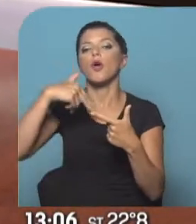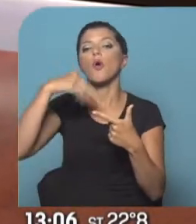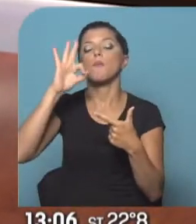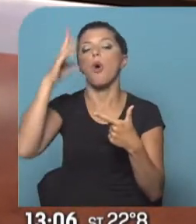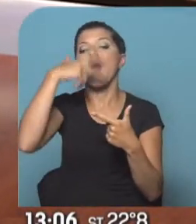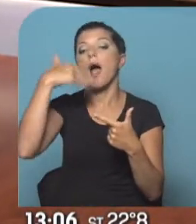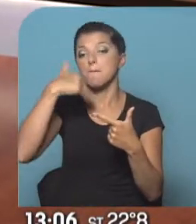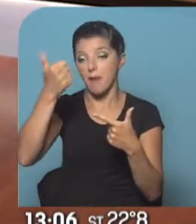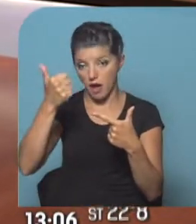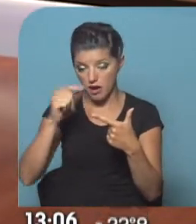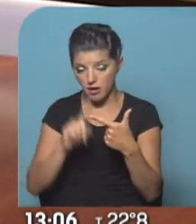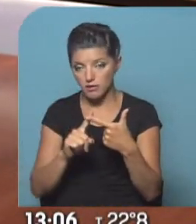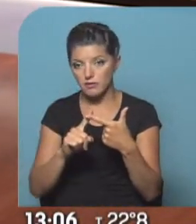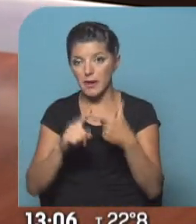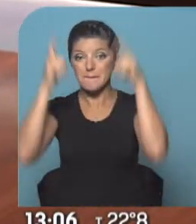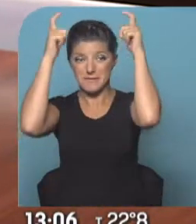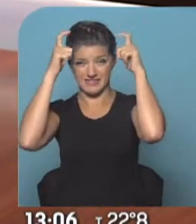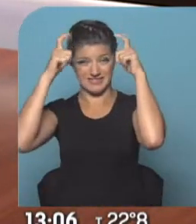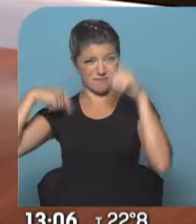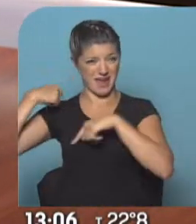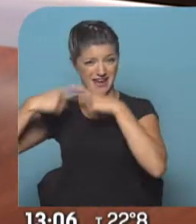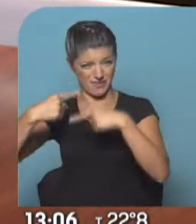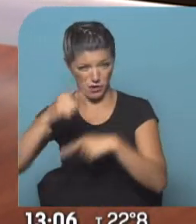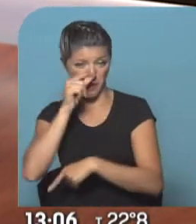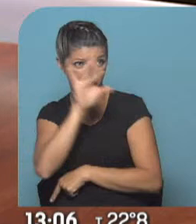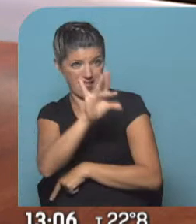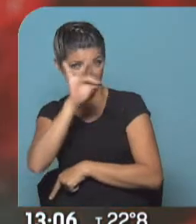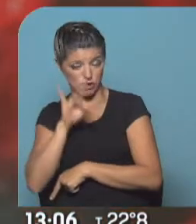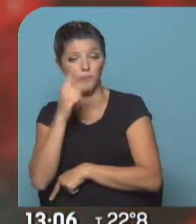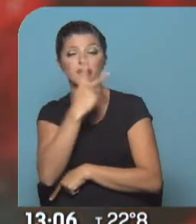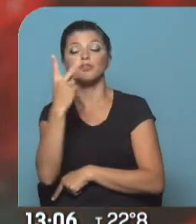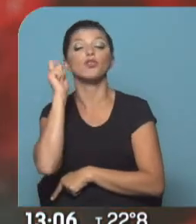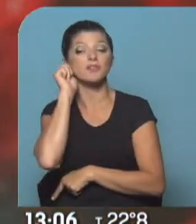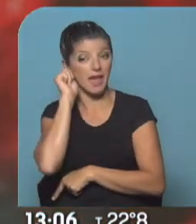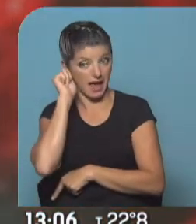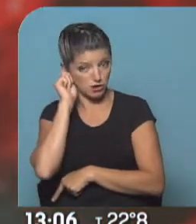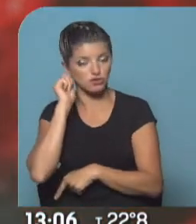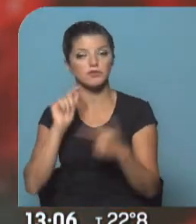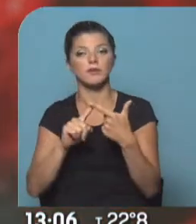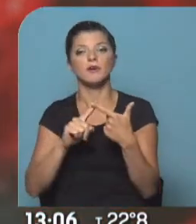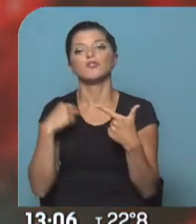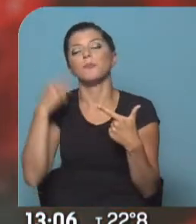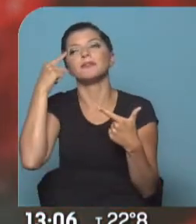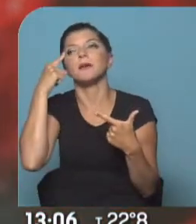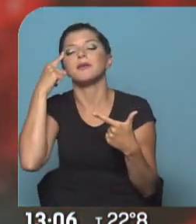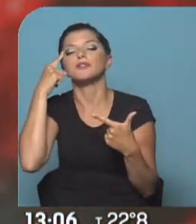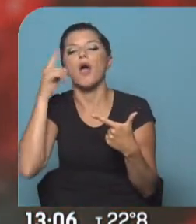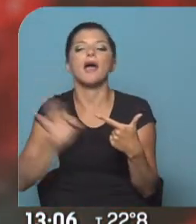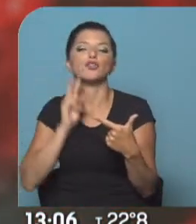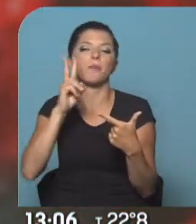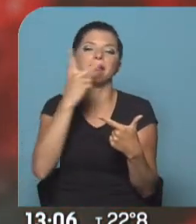Salman, que es el príncipe heredero elegido por su padre, 32 años, con su visión 2030, es decir, ese